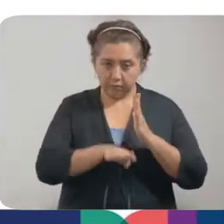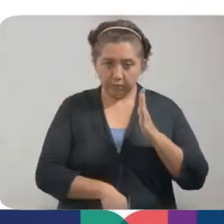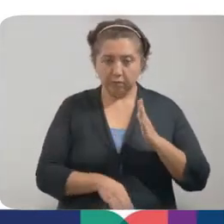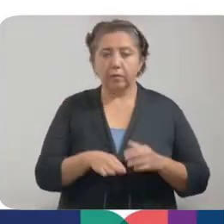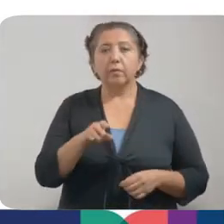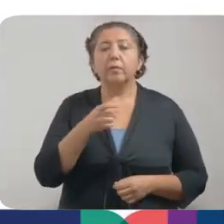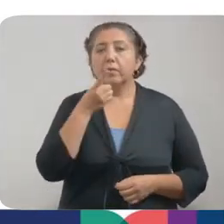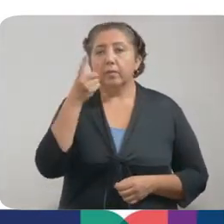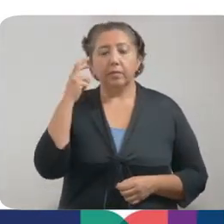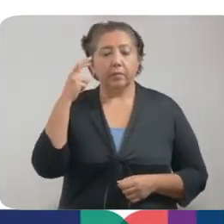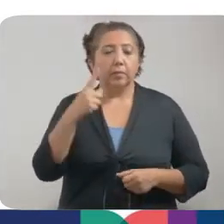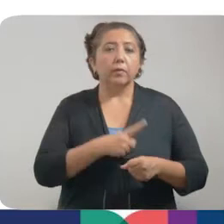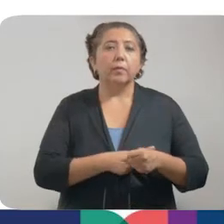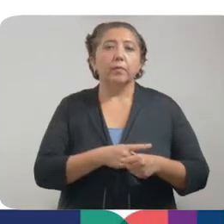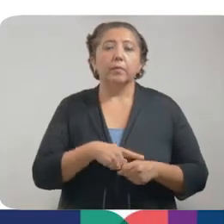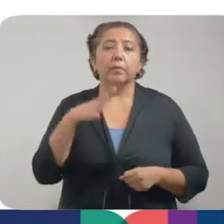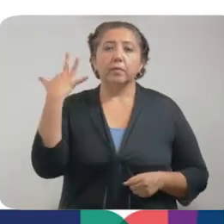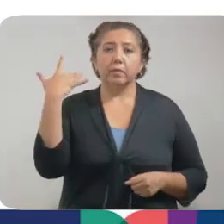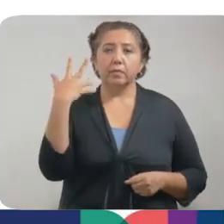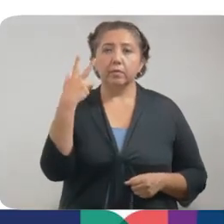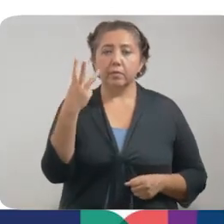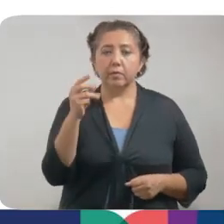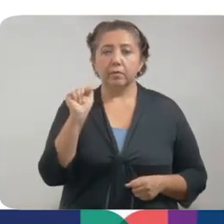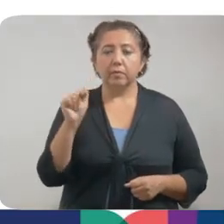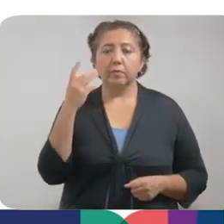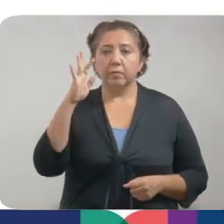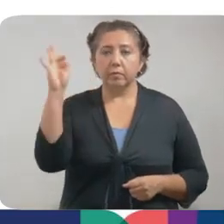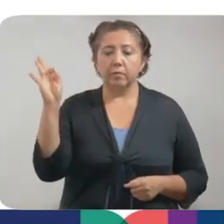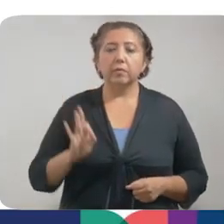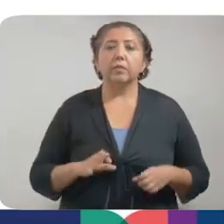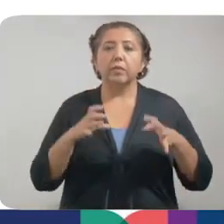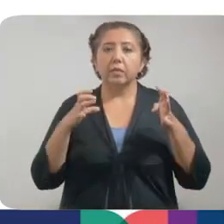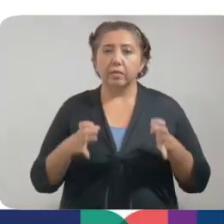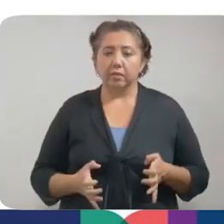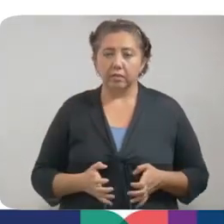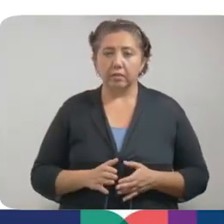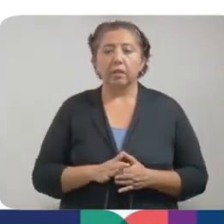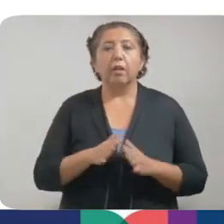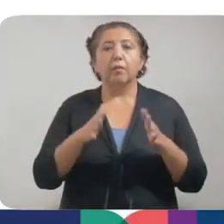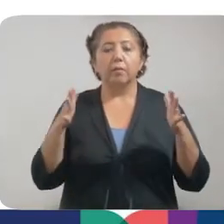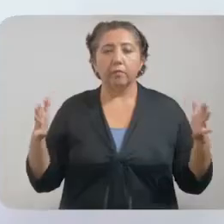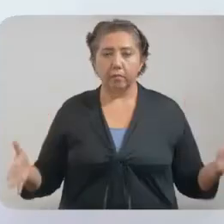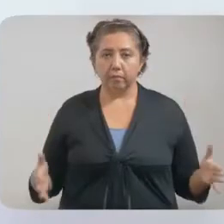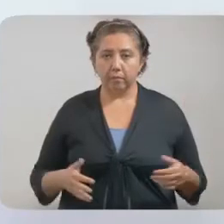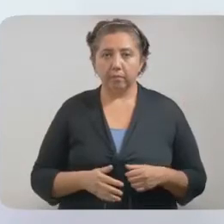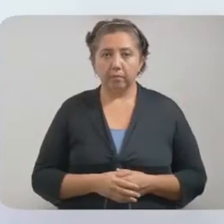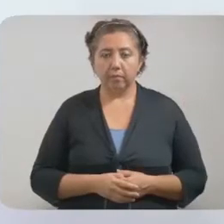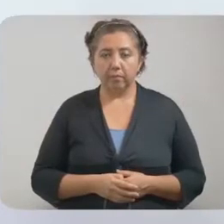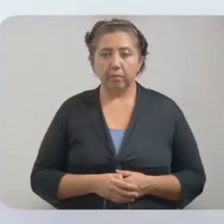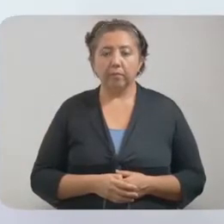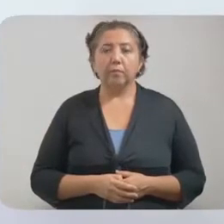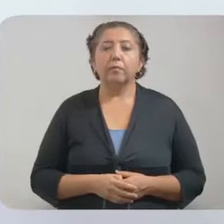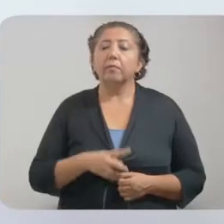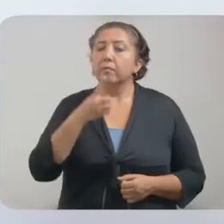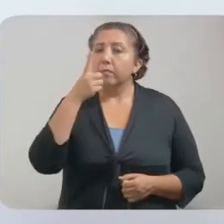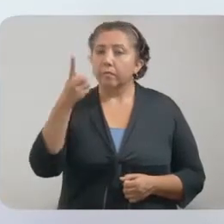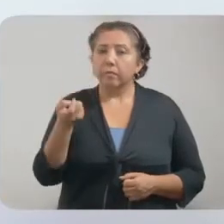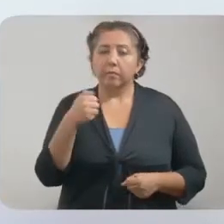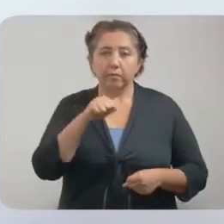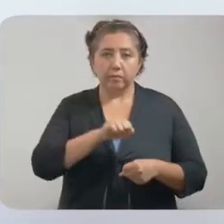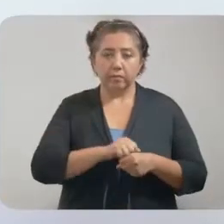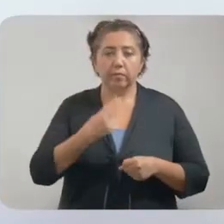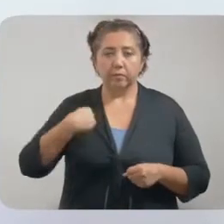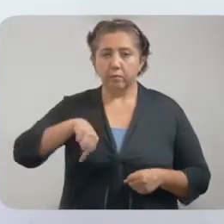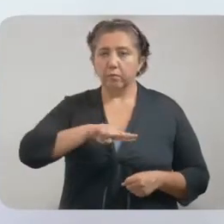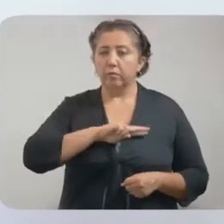La positividad de los casos es del 53.4% y está en ascenso. Los indicadores semanales